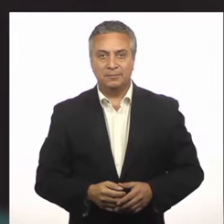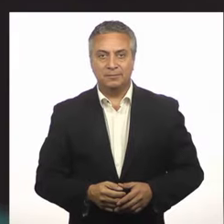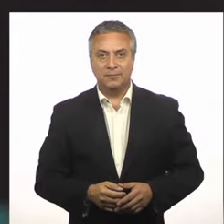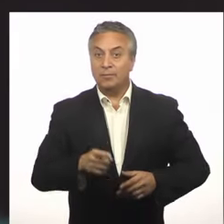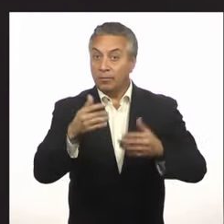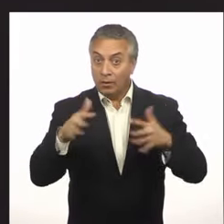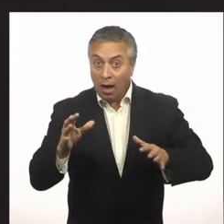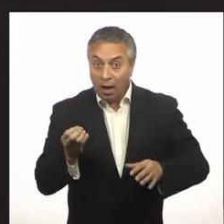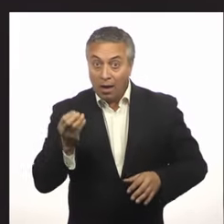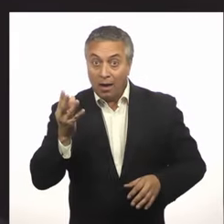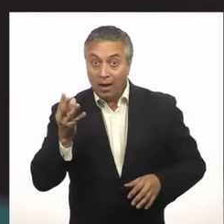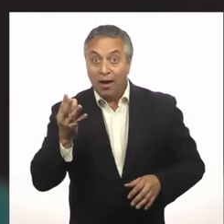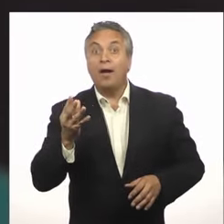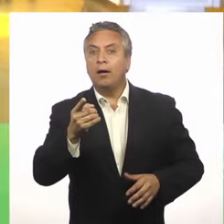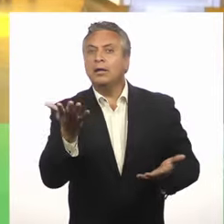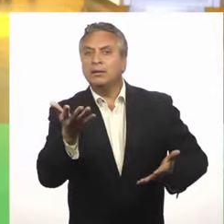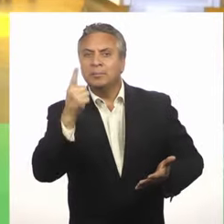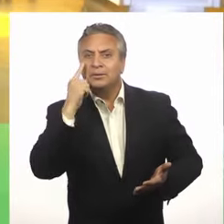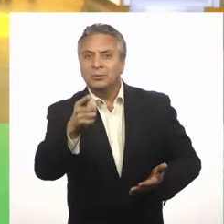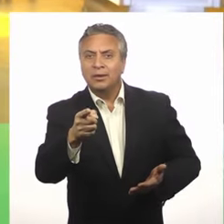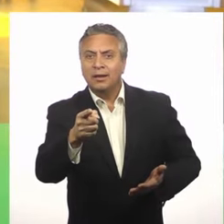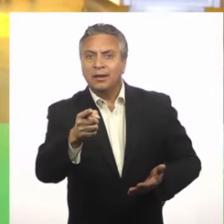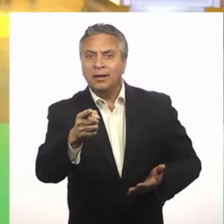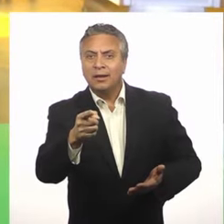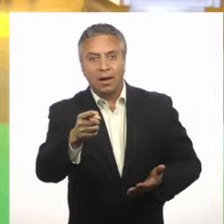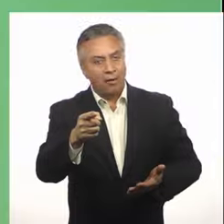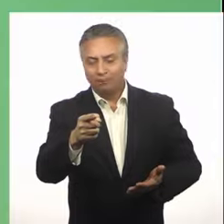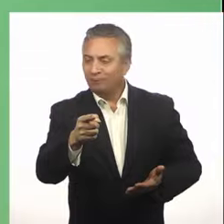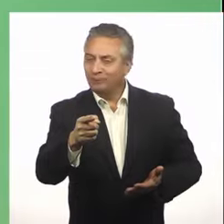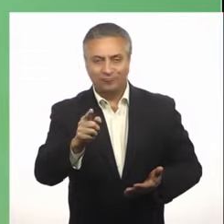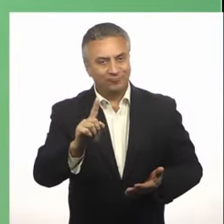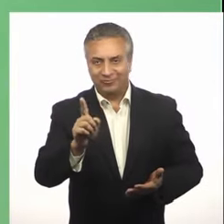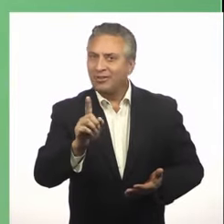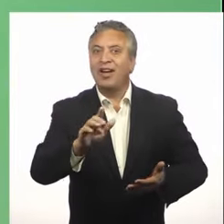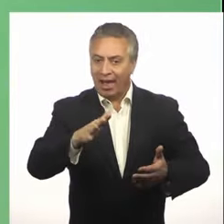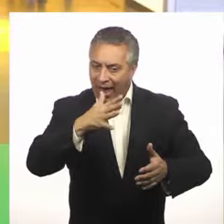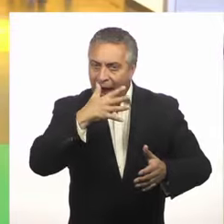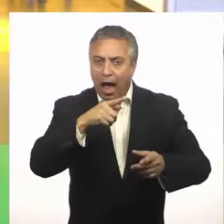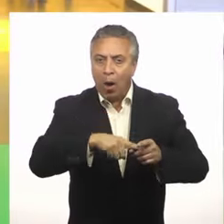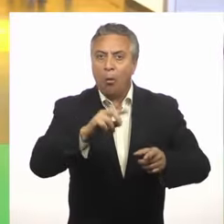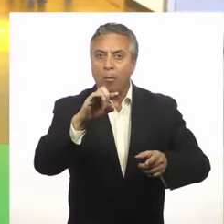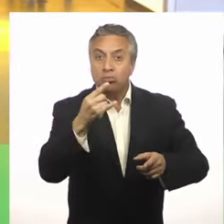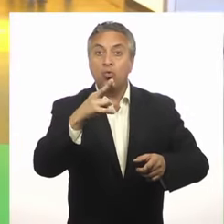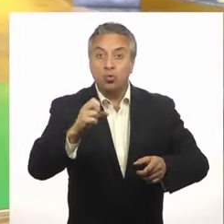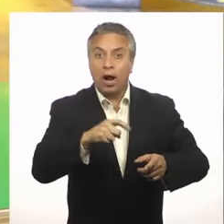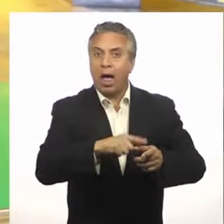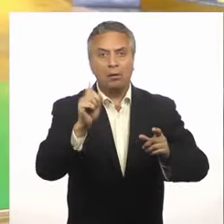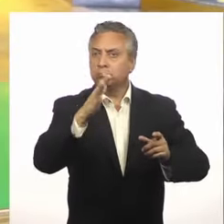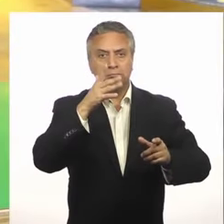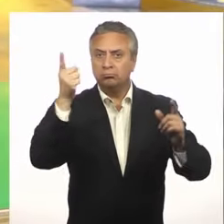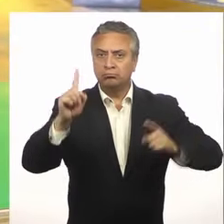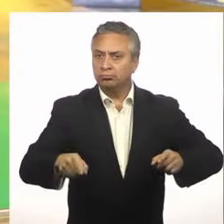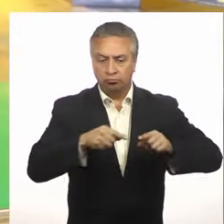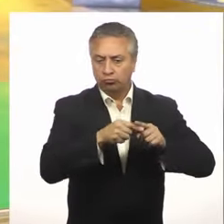¿Encendió? ¿Qué ven ustedes? Al parecer, el agua pura no es conductora de electricidad. Tiene